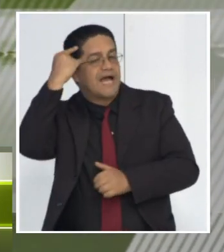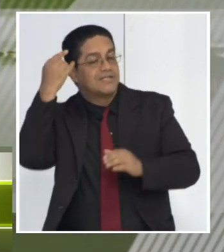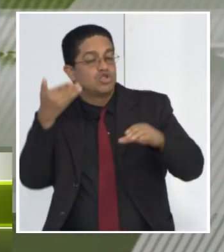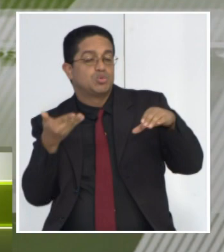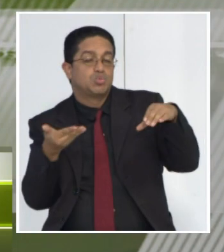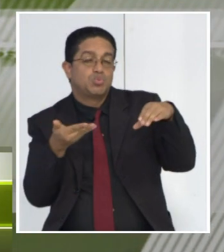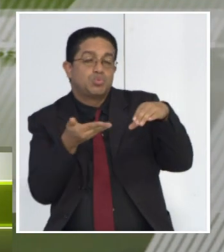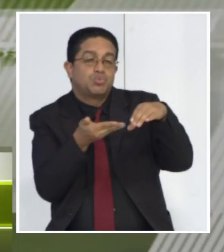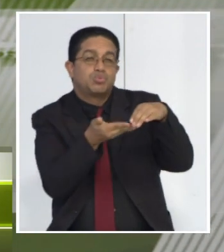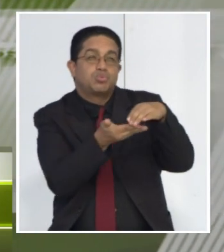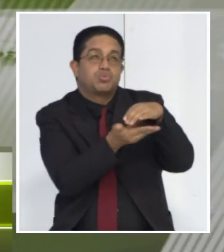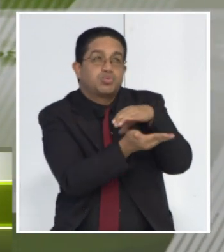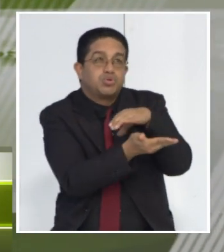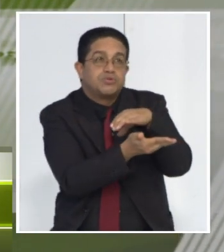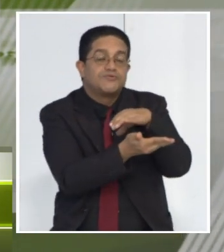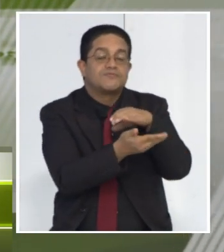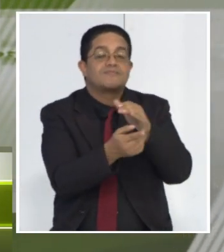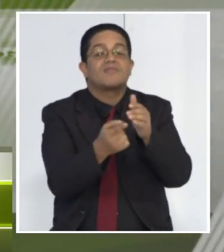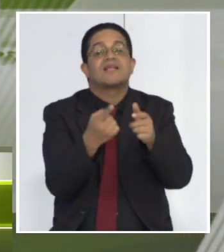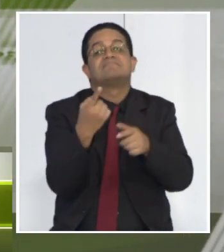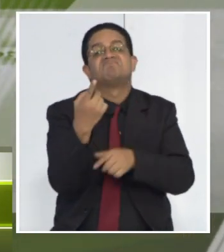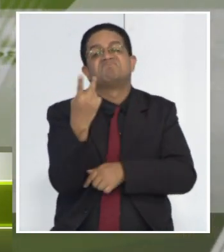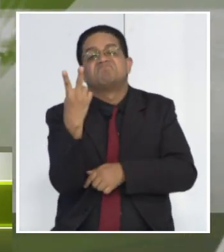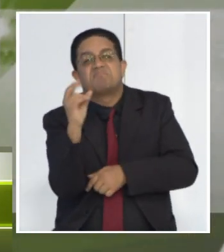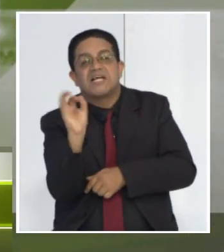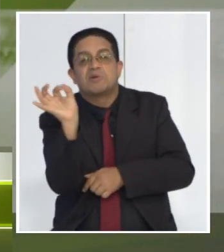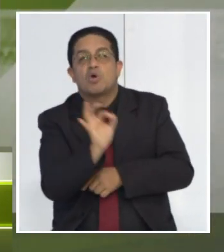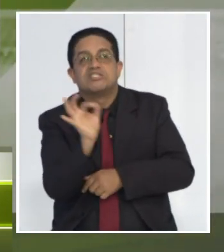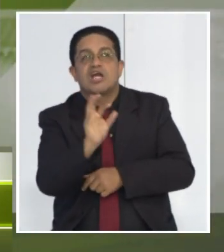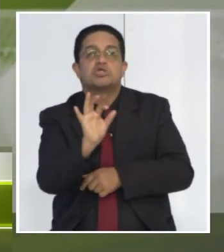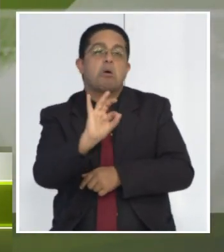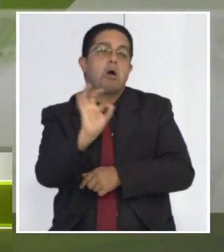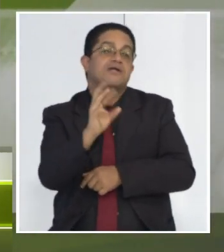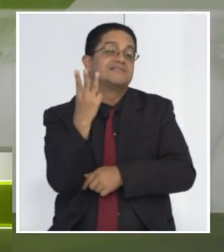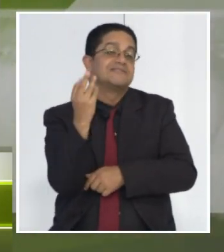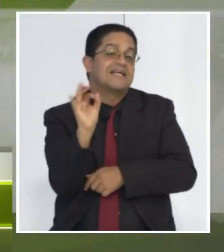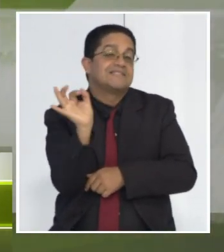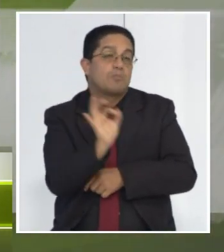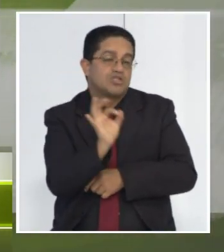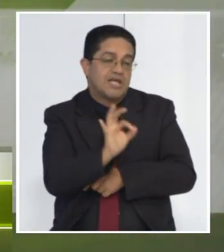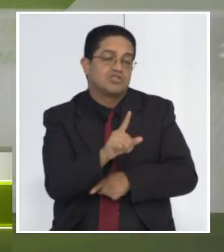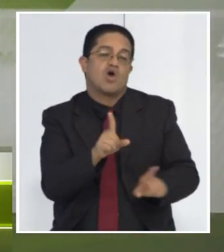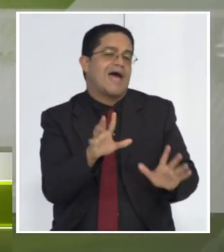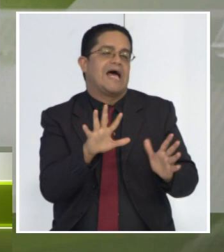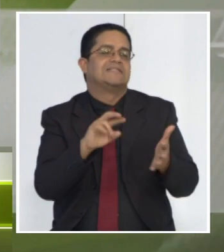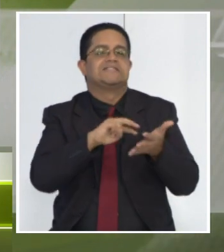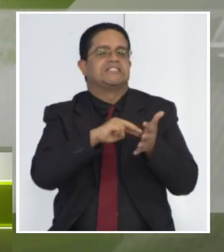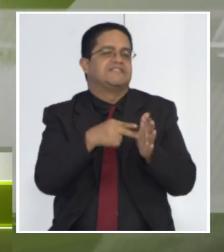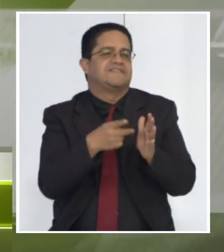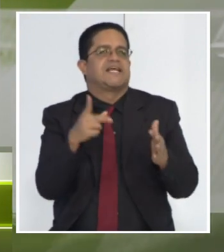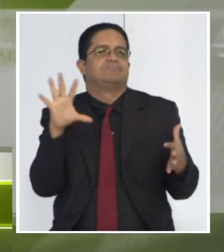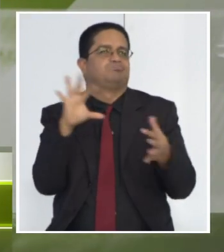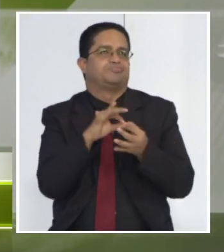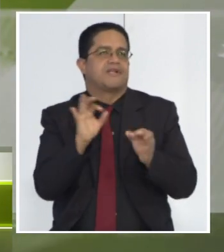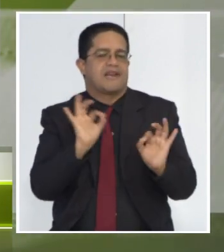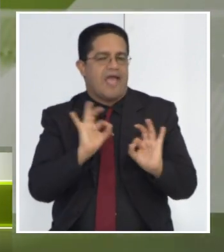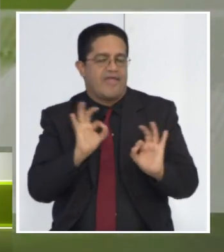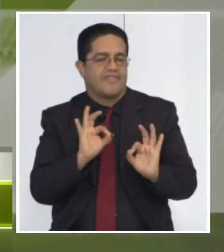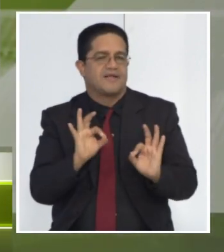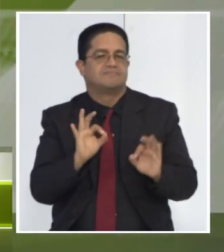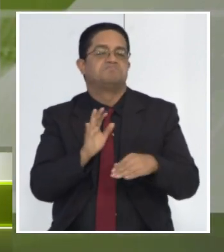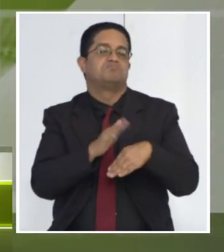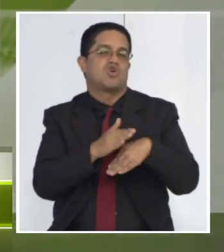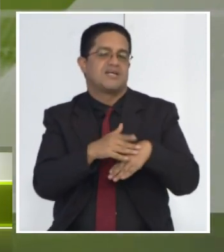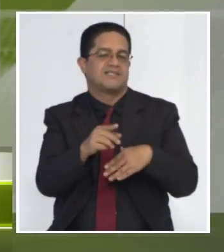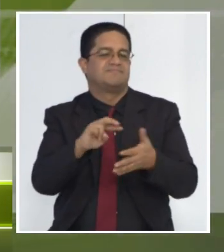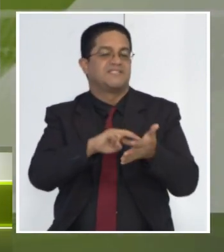en 30% en las resonancias, que no están referidos o que no tienen que ver con ese dolor, porque el dolor inicial está en un proceso